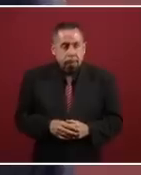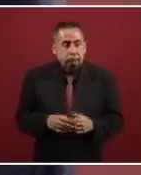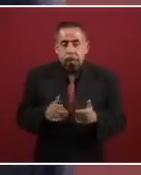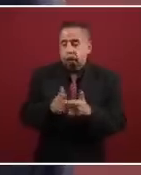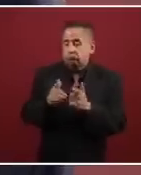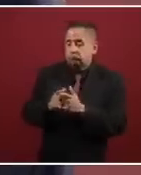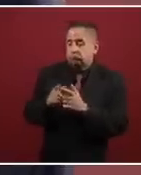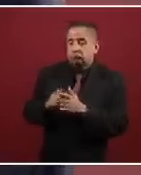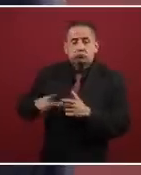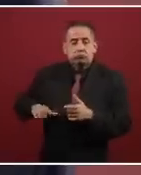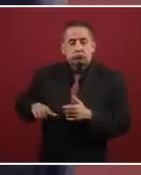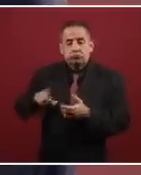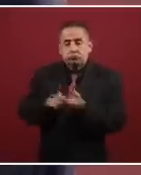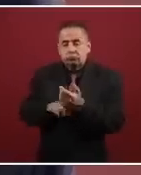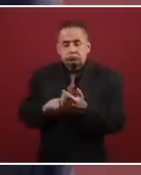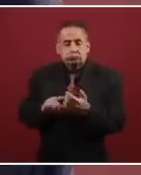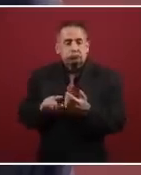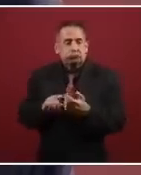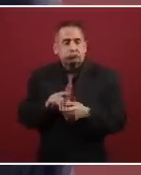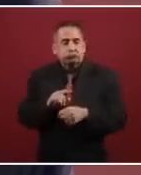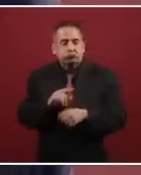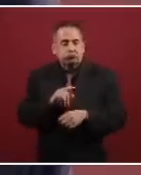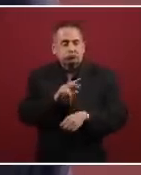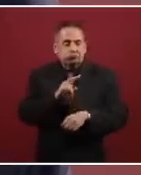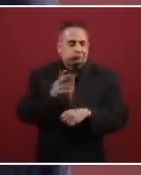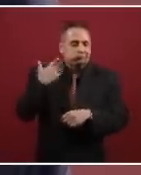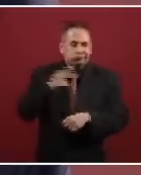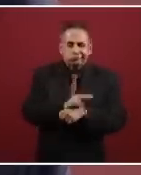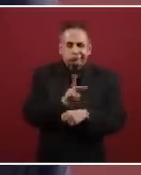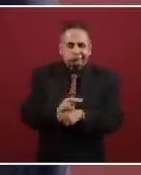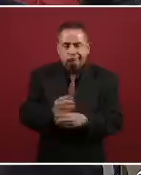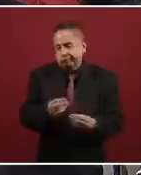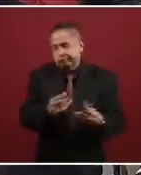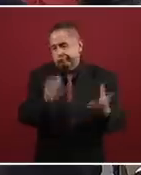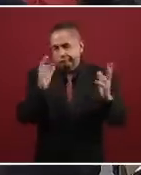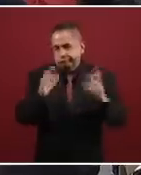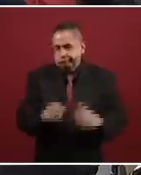funcionarios del mismo gobierno o instalaciones del gobierno.